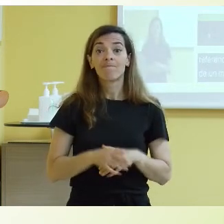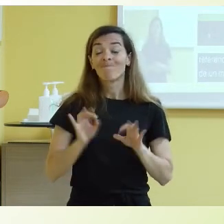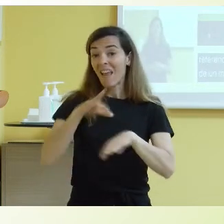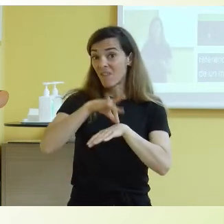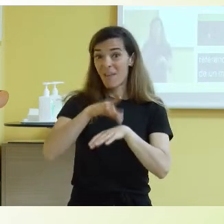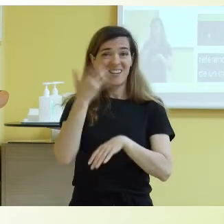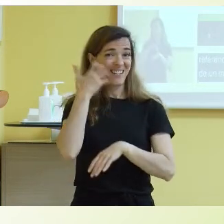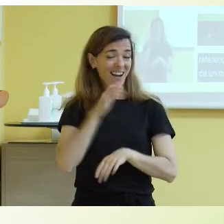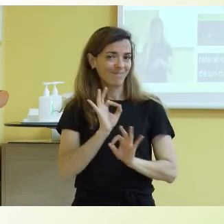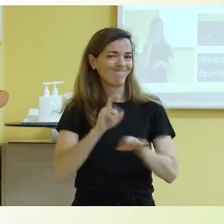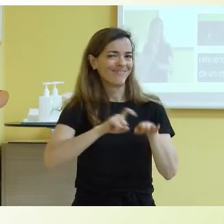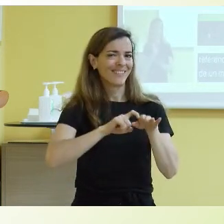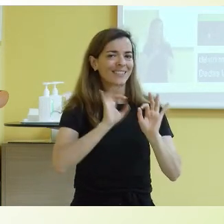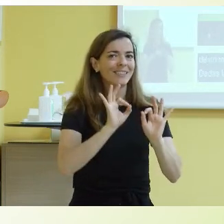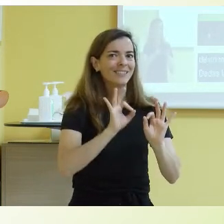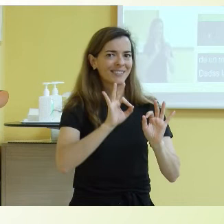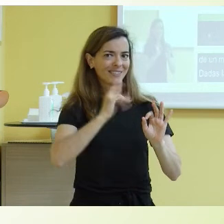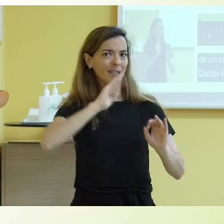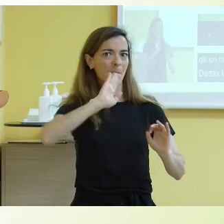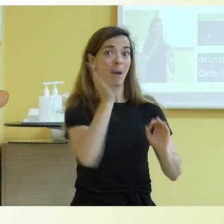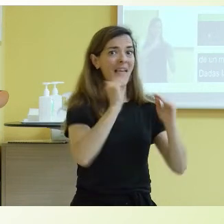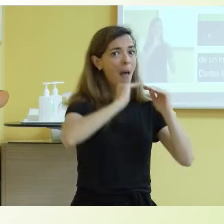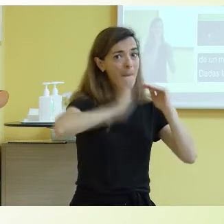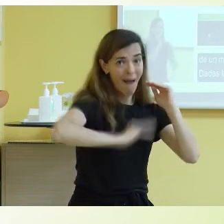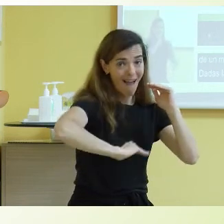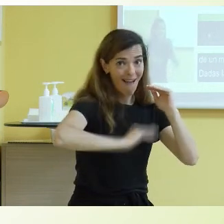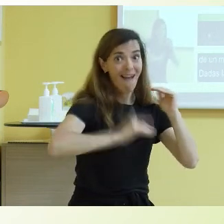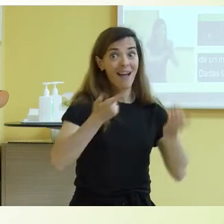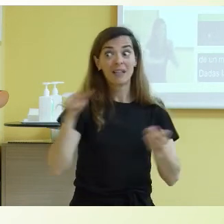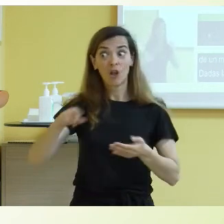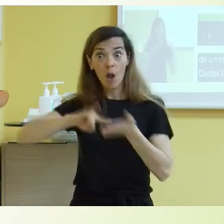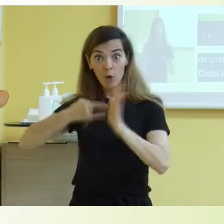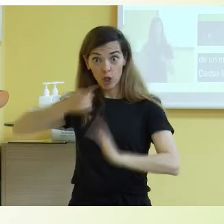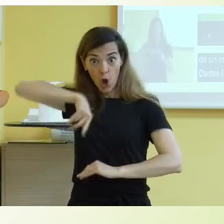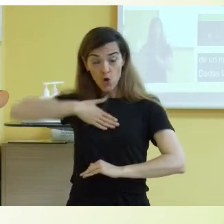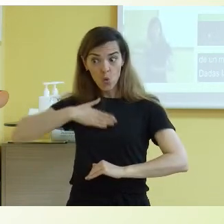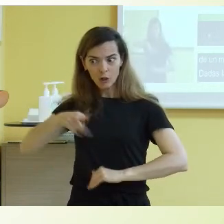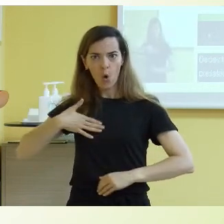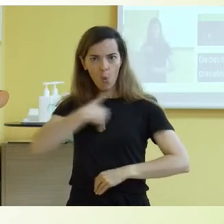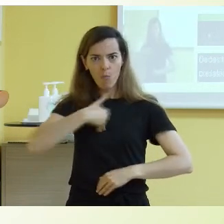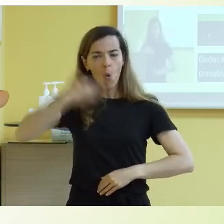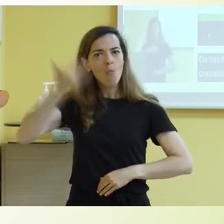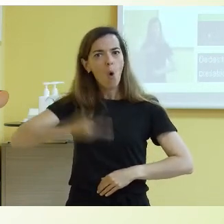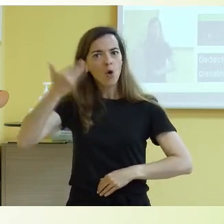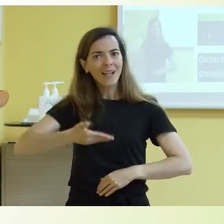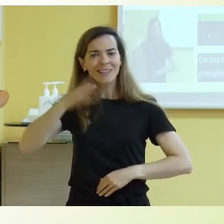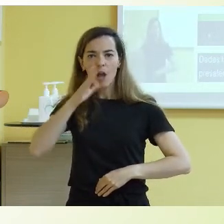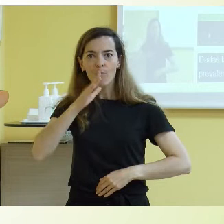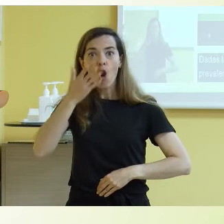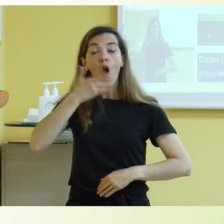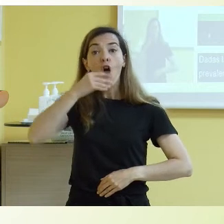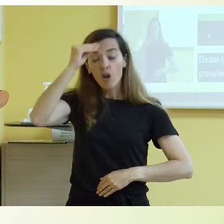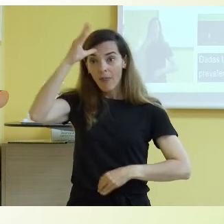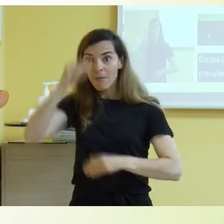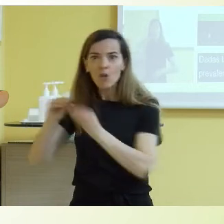enfermedades raras, especialmente su baja prevalencia, un proyecto transnacional como Orfanet juega un papel muy importante, unificando